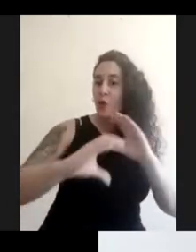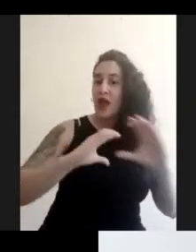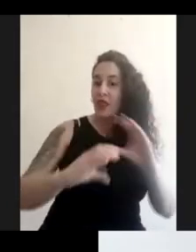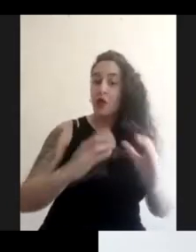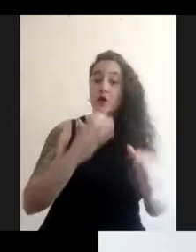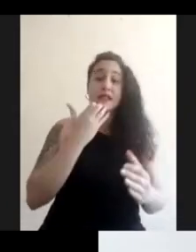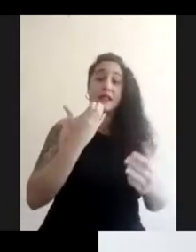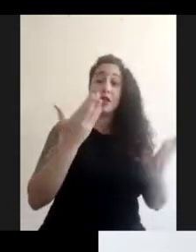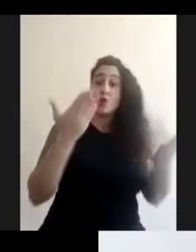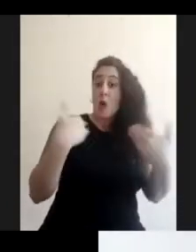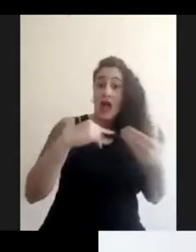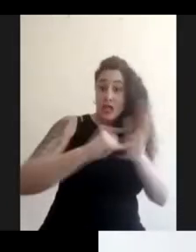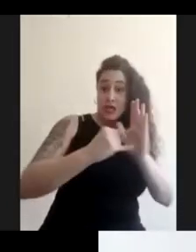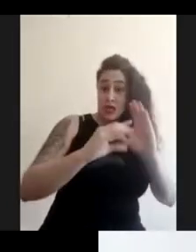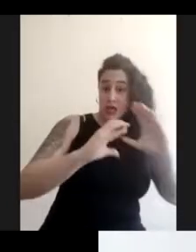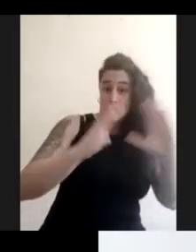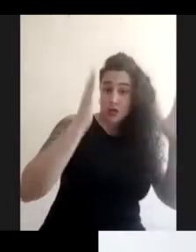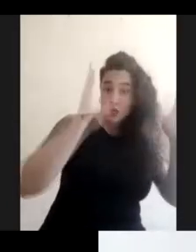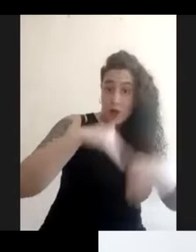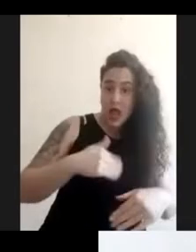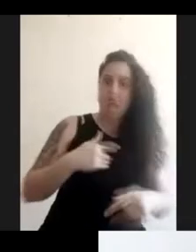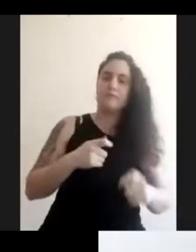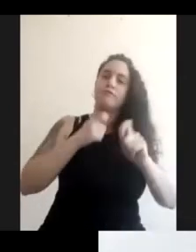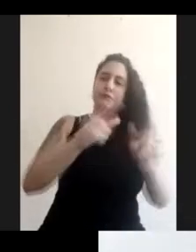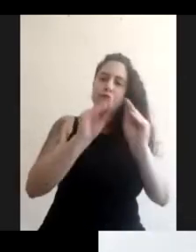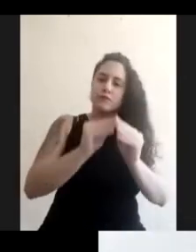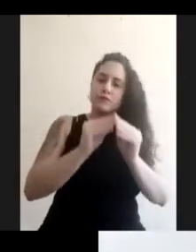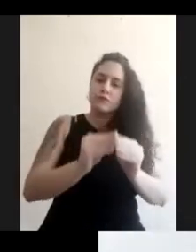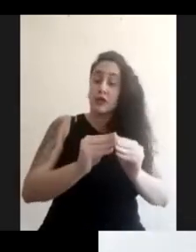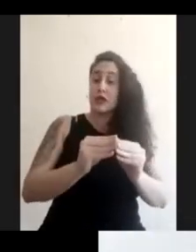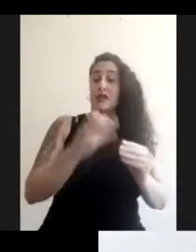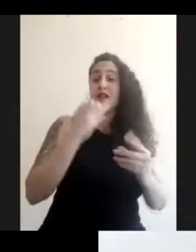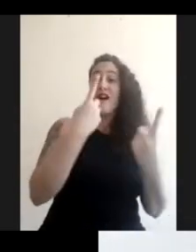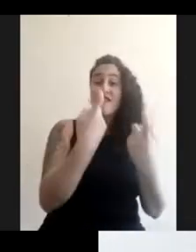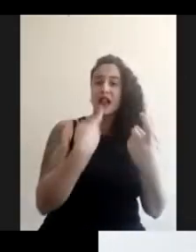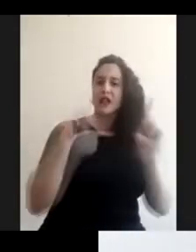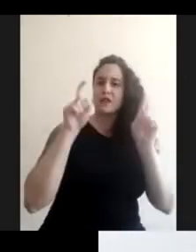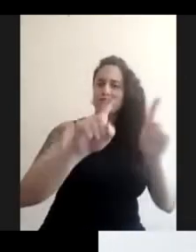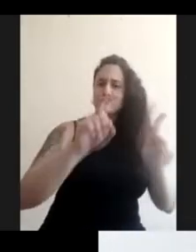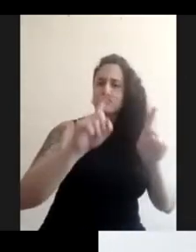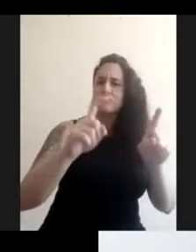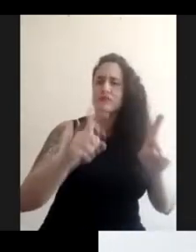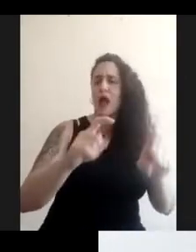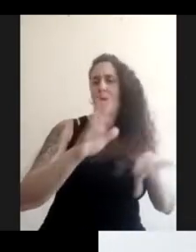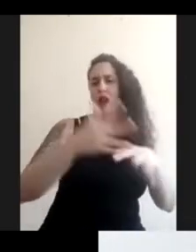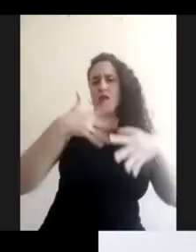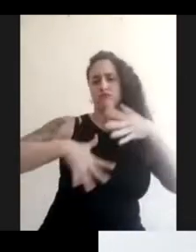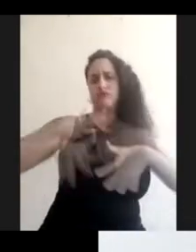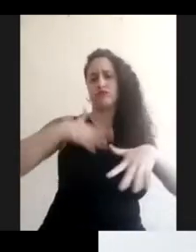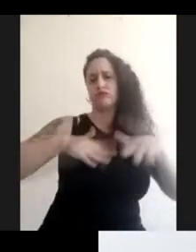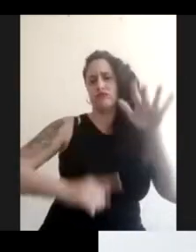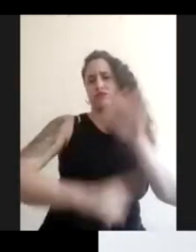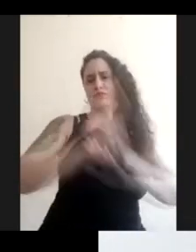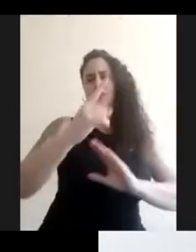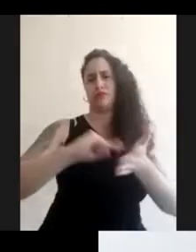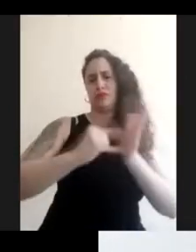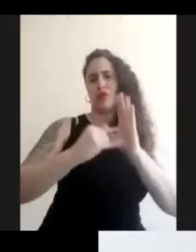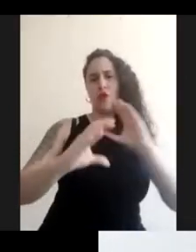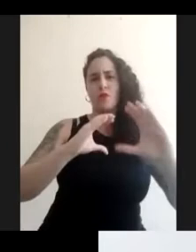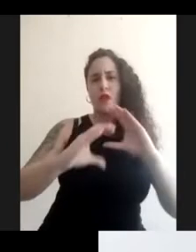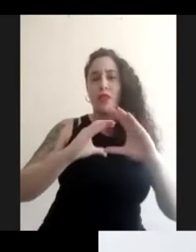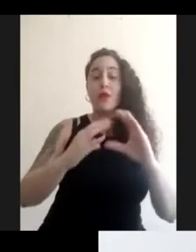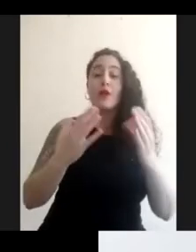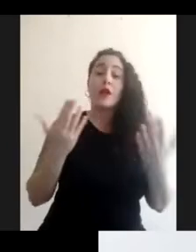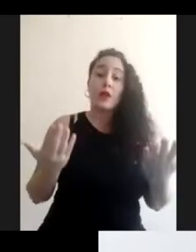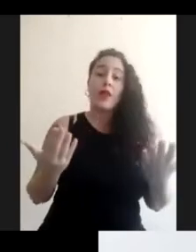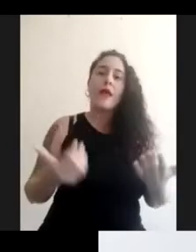de comunicación ya adquirido, digamos, entonces tiene como un poco más